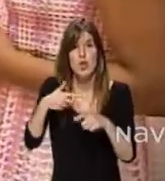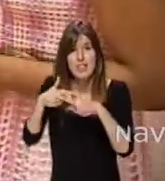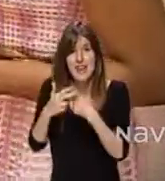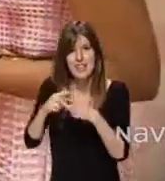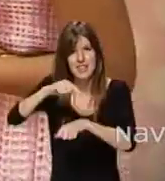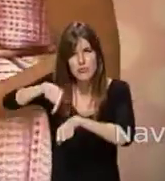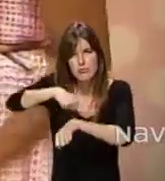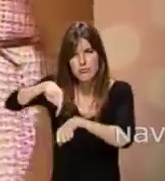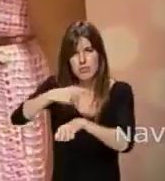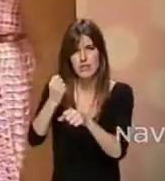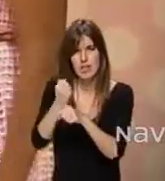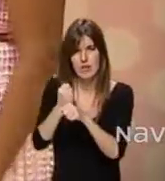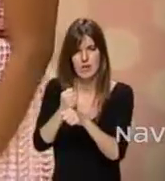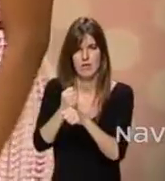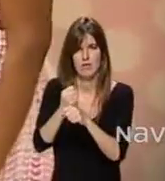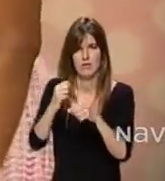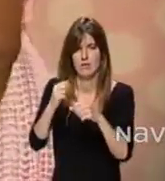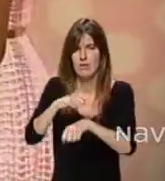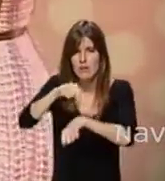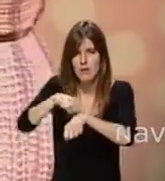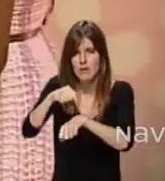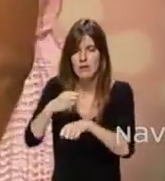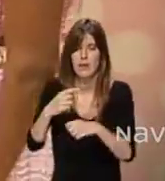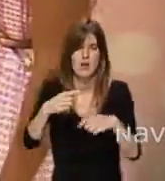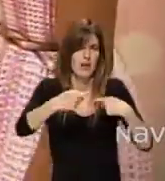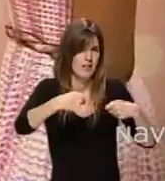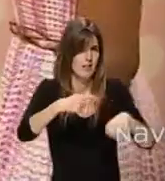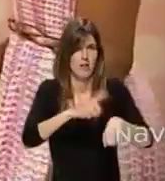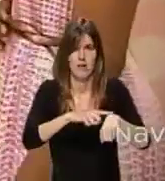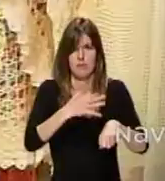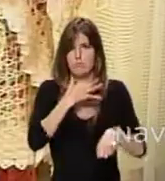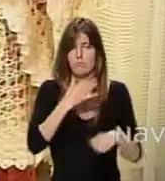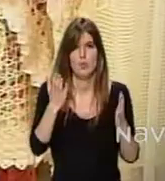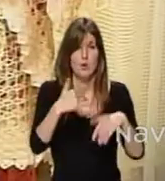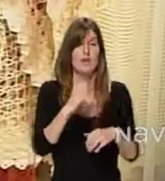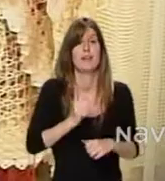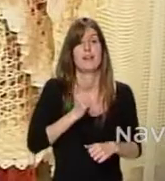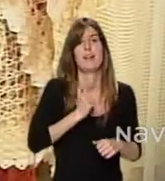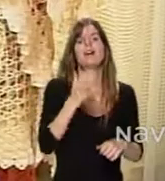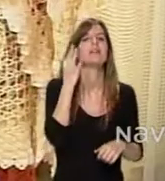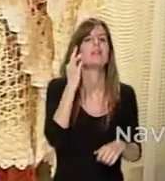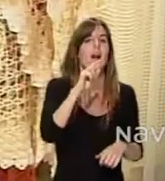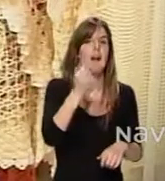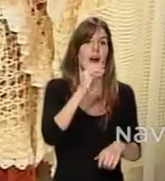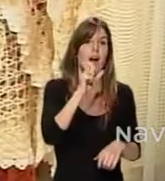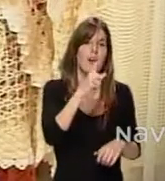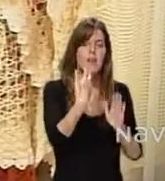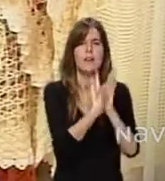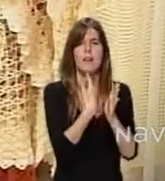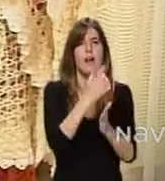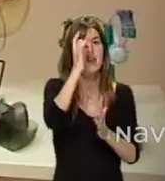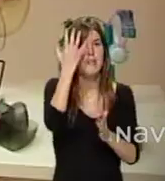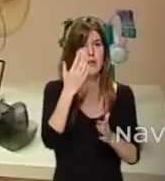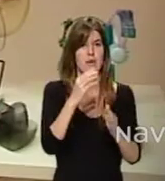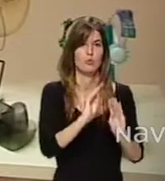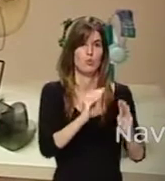y Raquel me llamó para participar del showroom y achei la idea muy